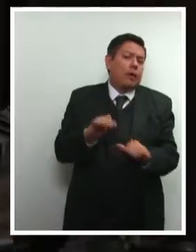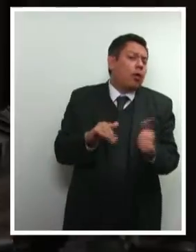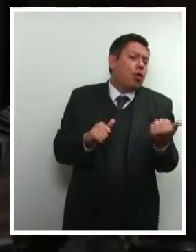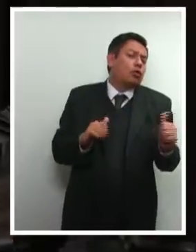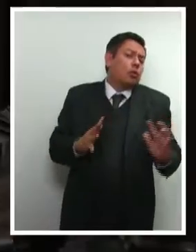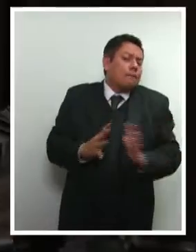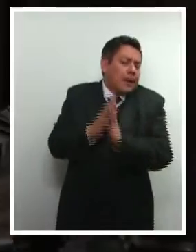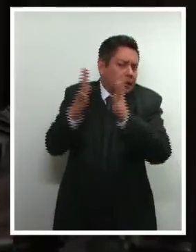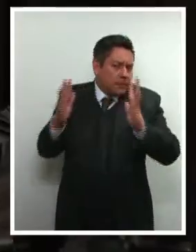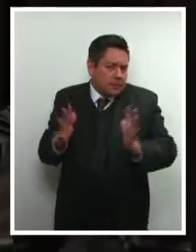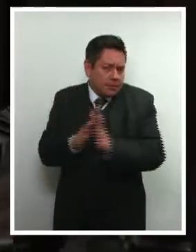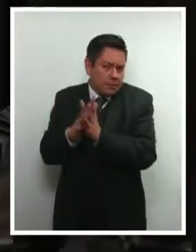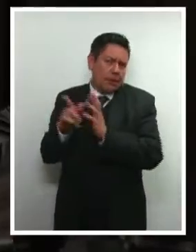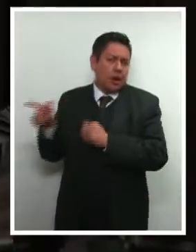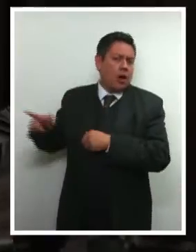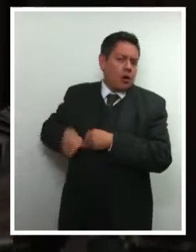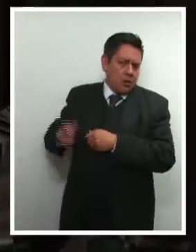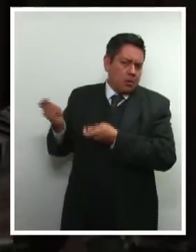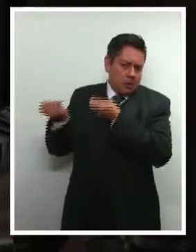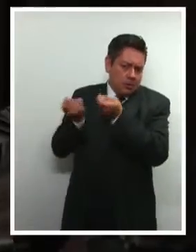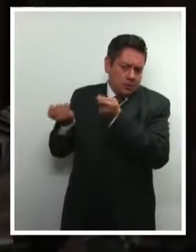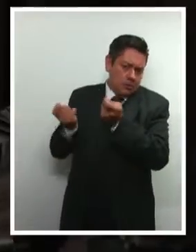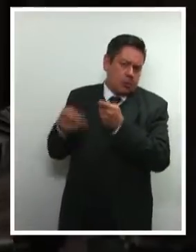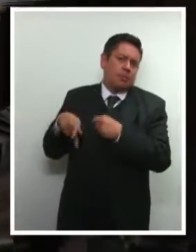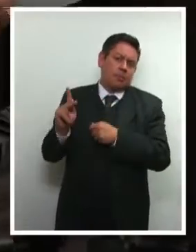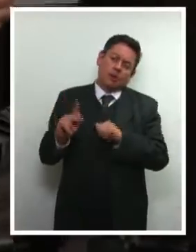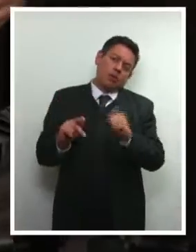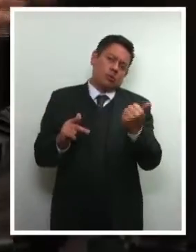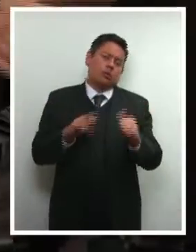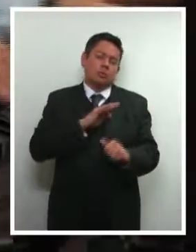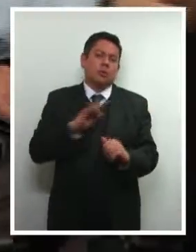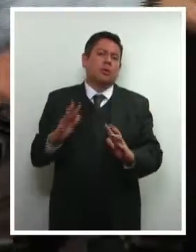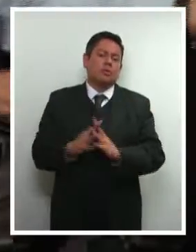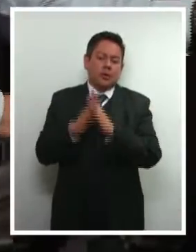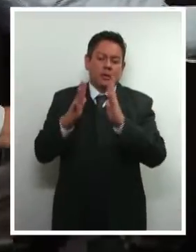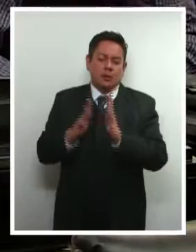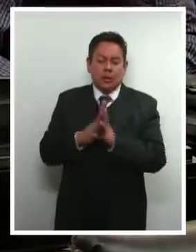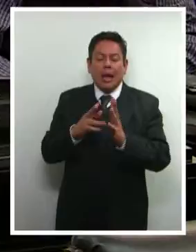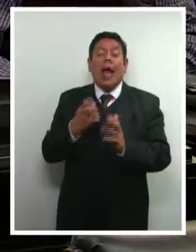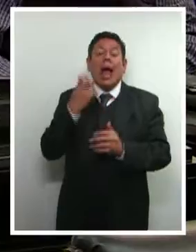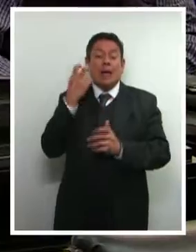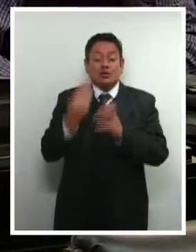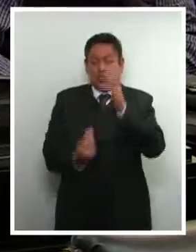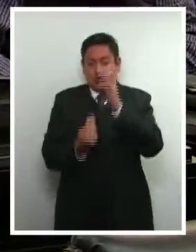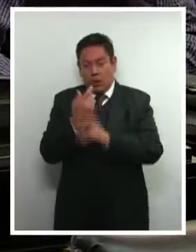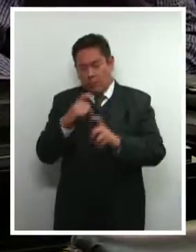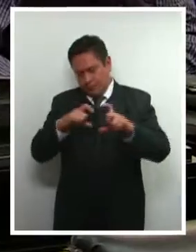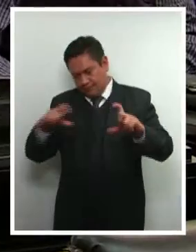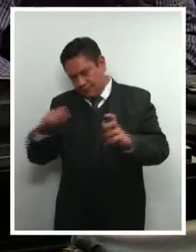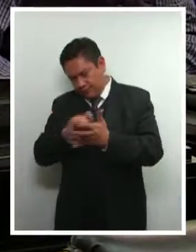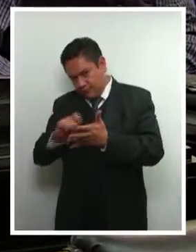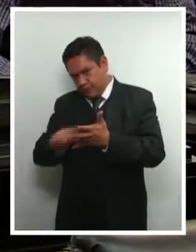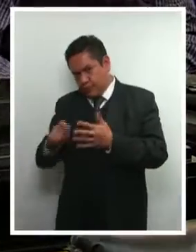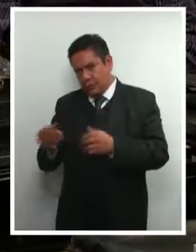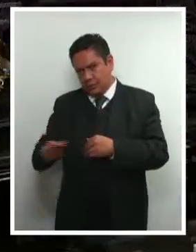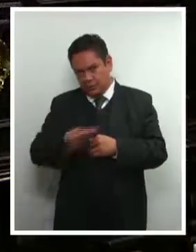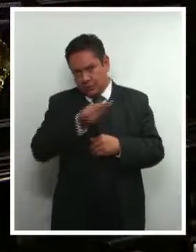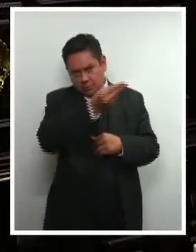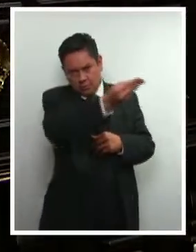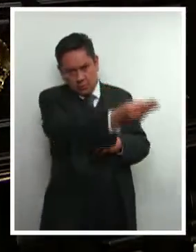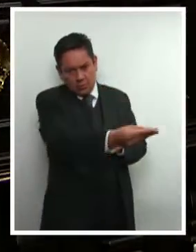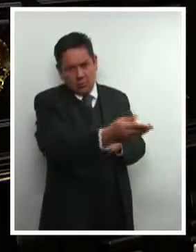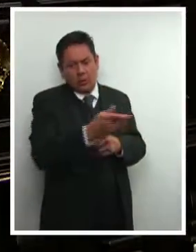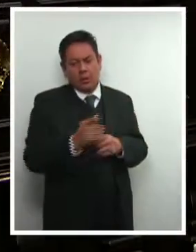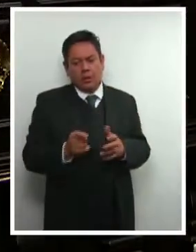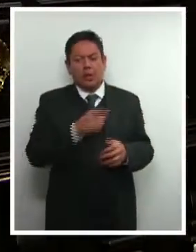y participación privada. Entrego esta nueva versión de la reserva a la mesa directiva y les